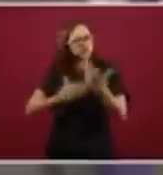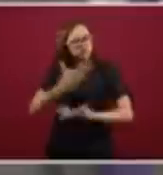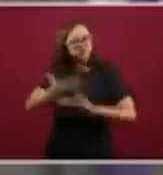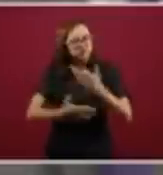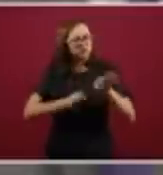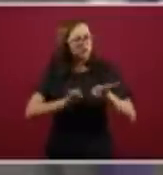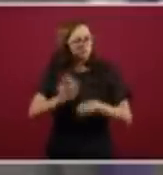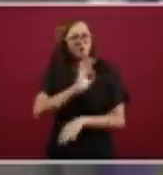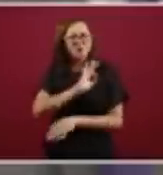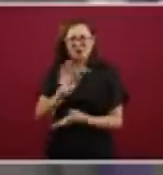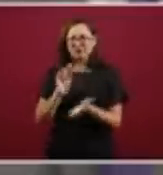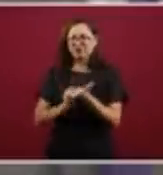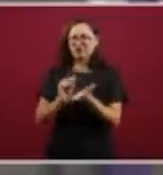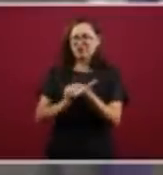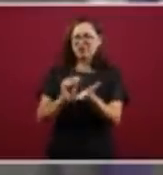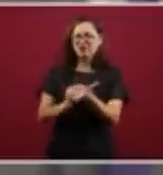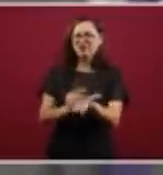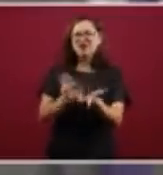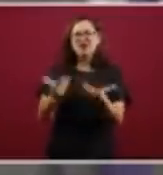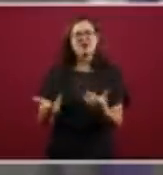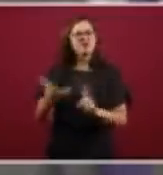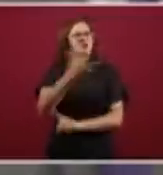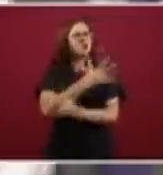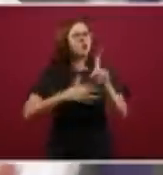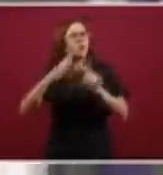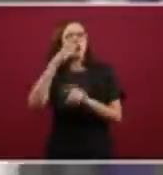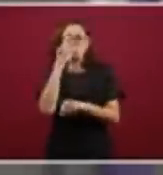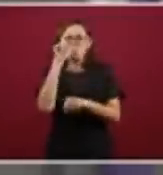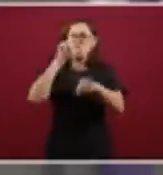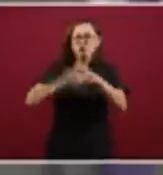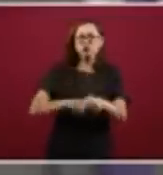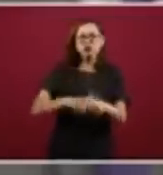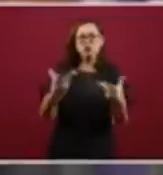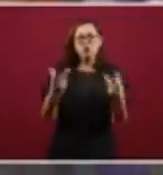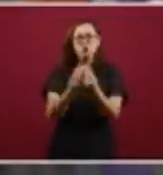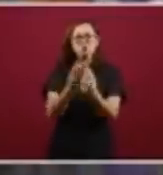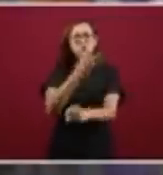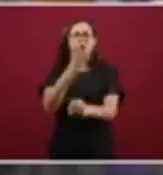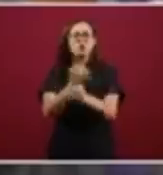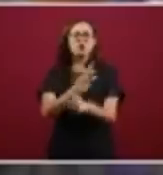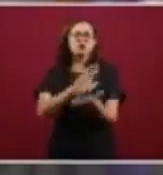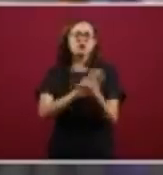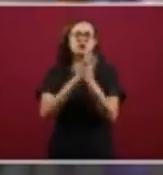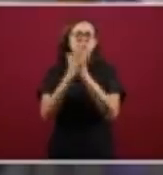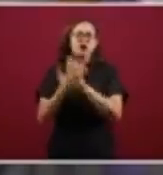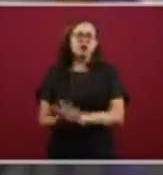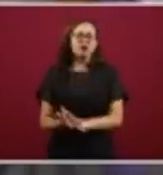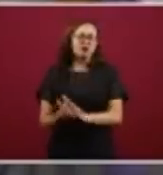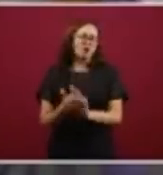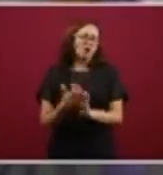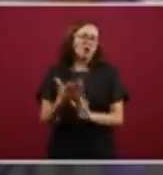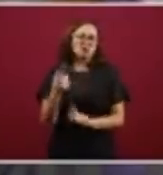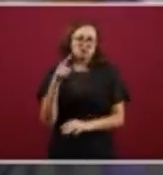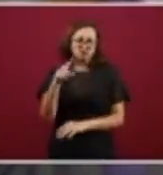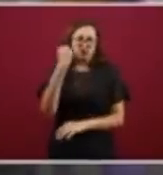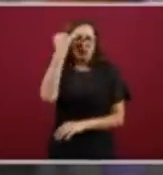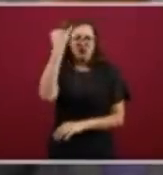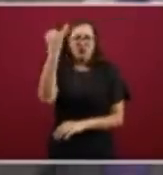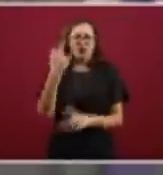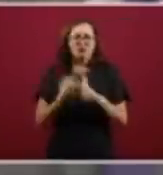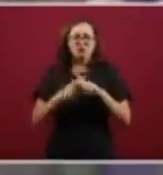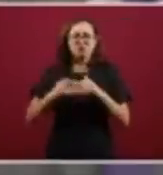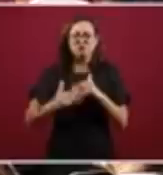pues hay millones. ¿Cómo crear una cultura acompañada a la 4T, a la cuarta transformación que emprende usted,